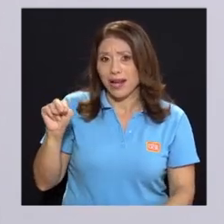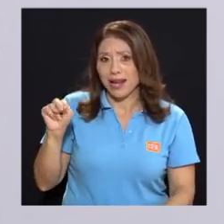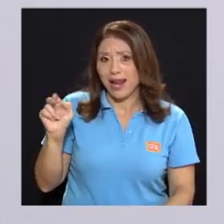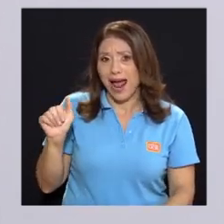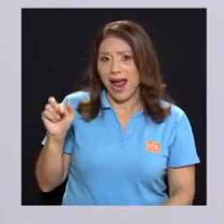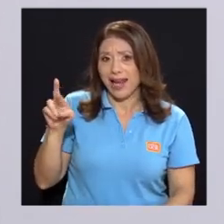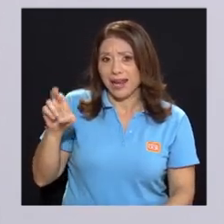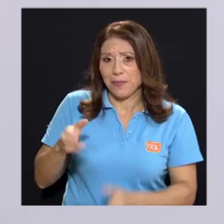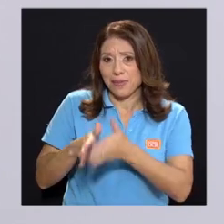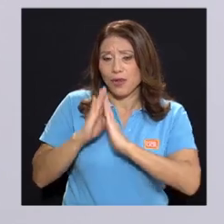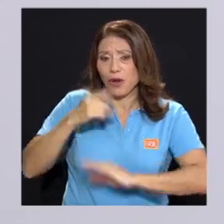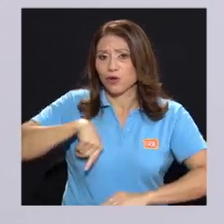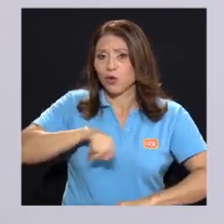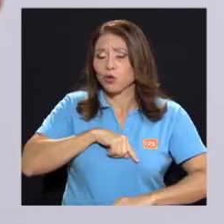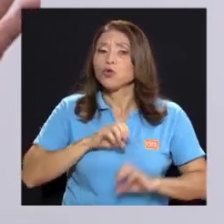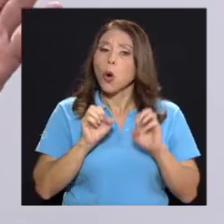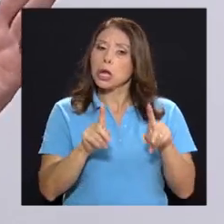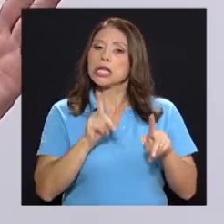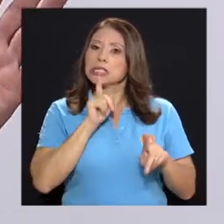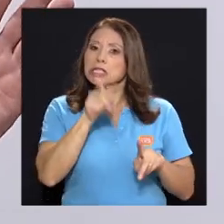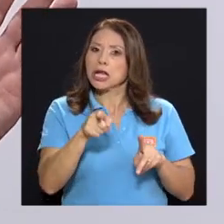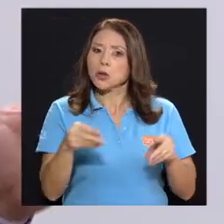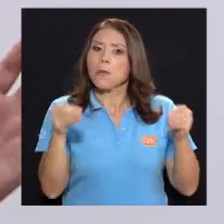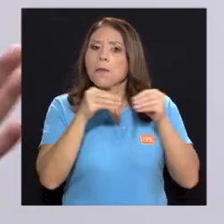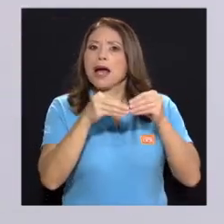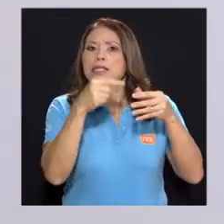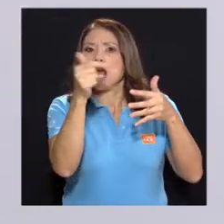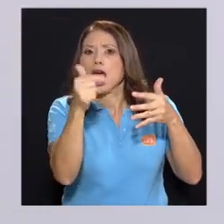cierto pero cuánto de eso